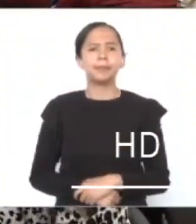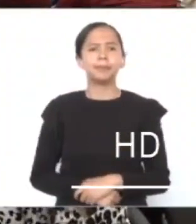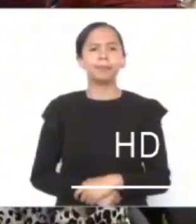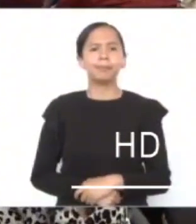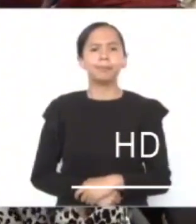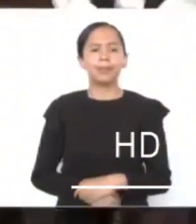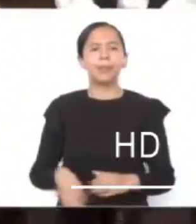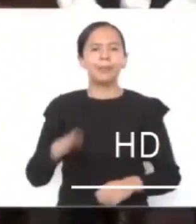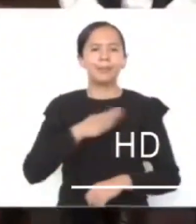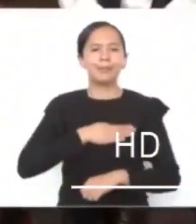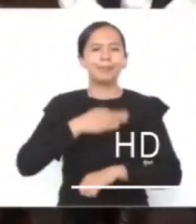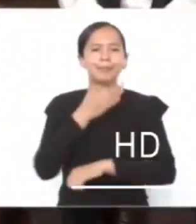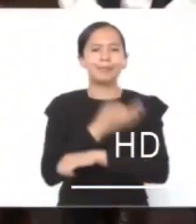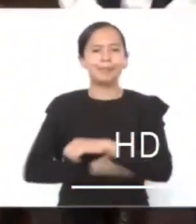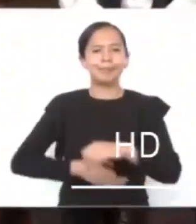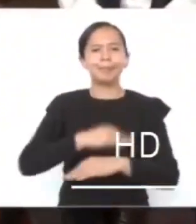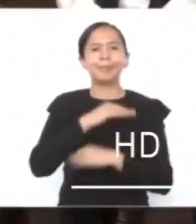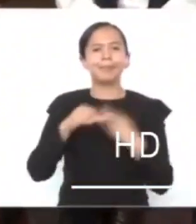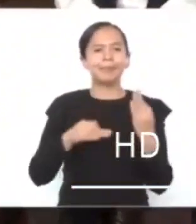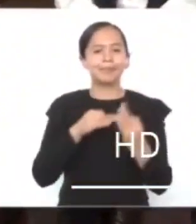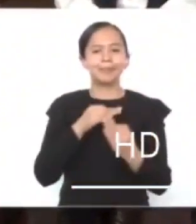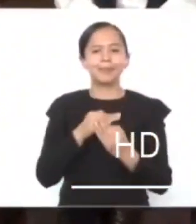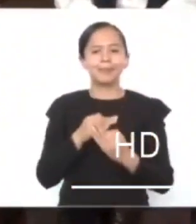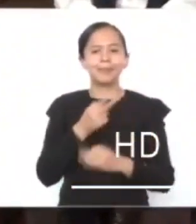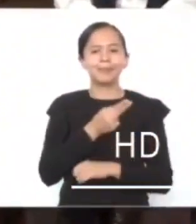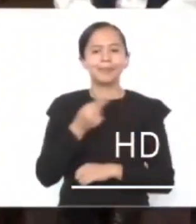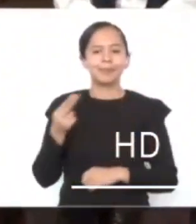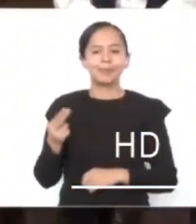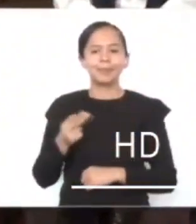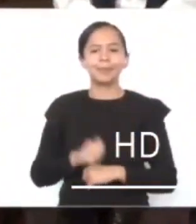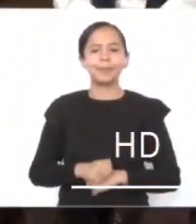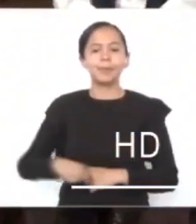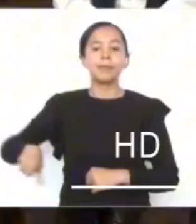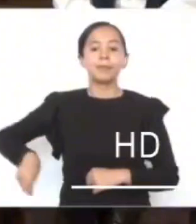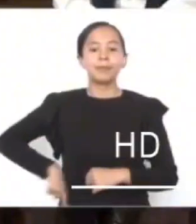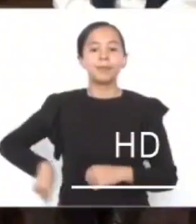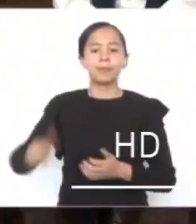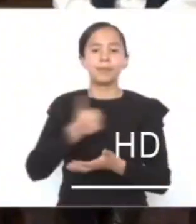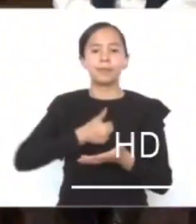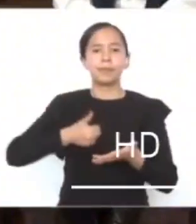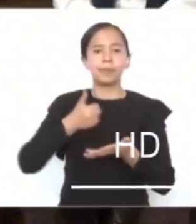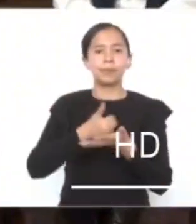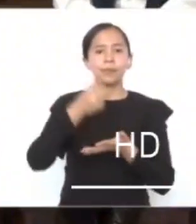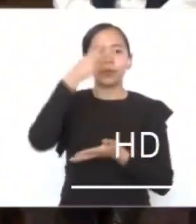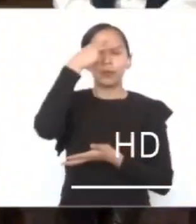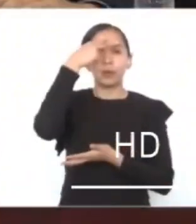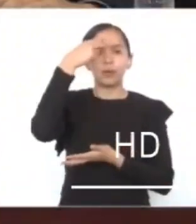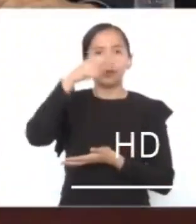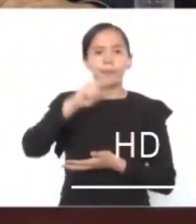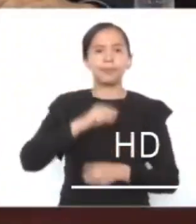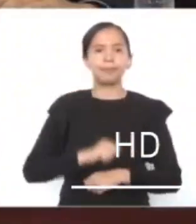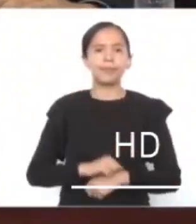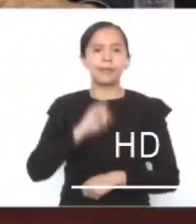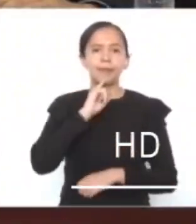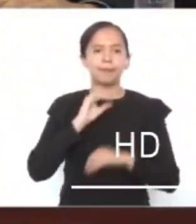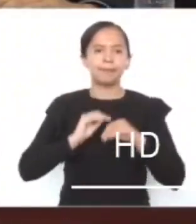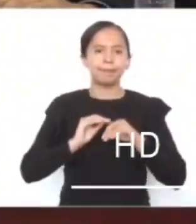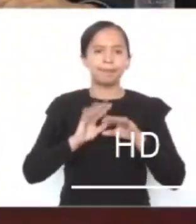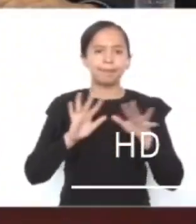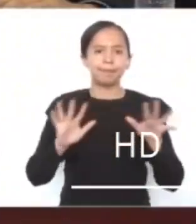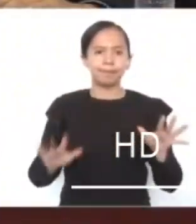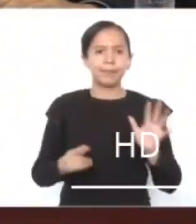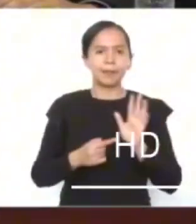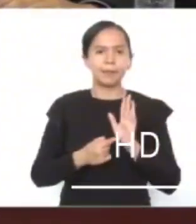Muchas gracias. Buenas tardes a todas y todos. El Gobierno de la Ciudad de México informa que